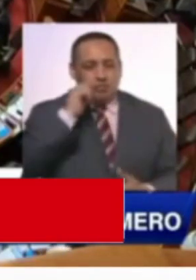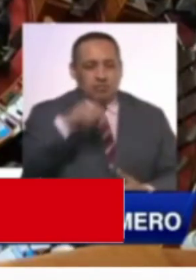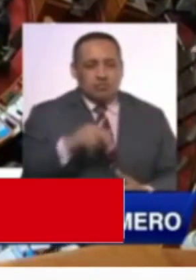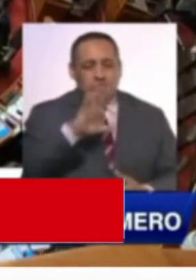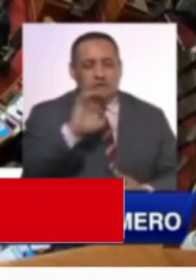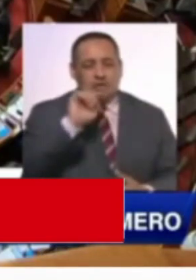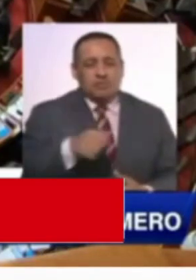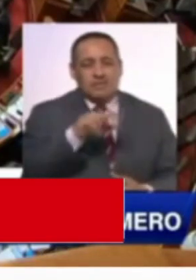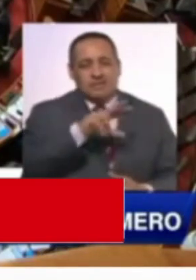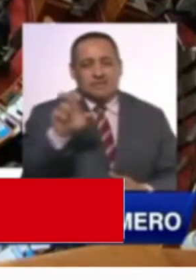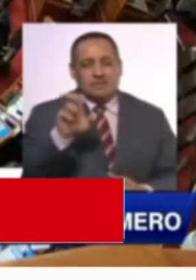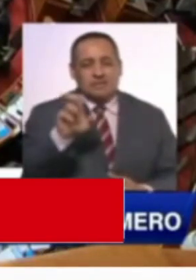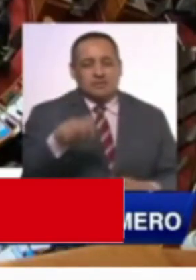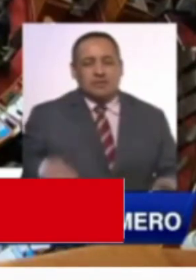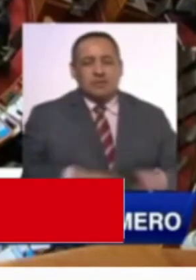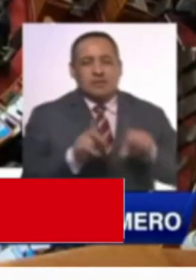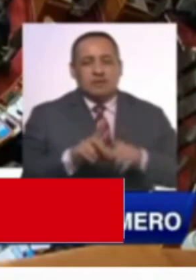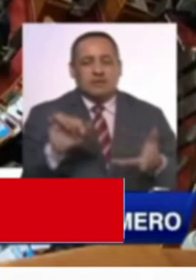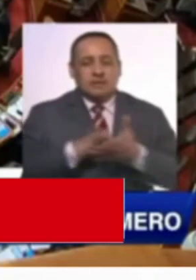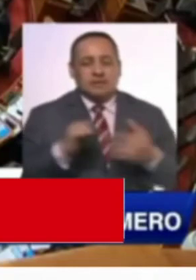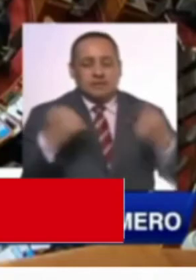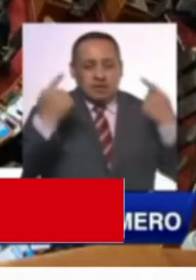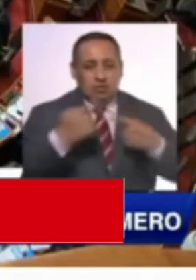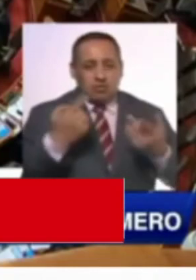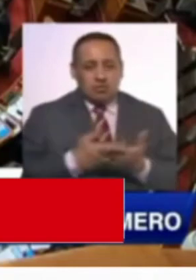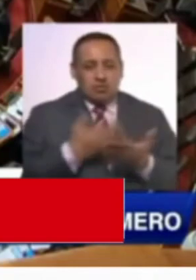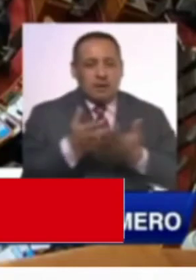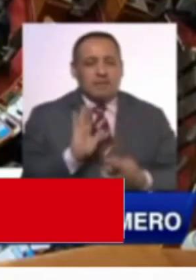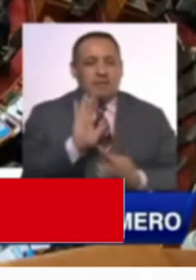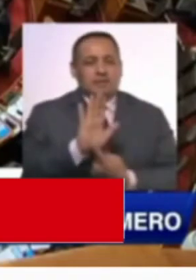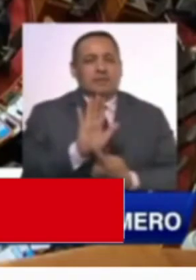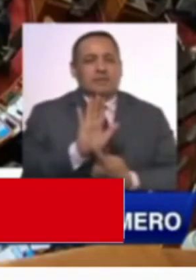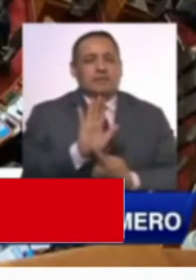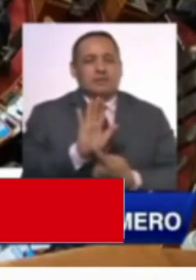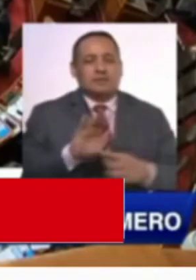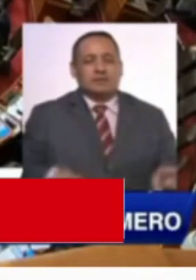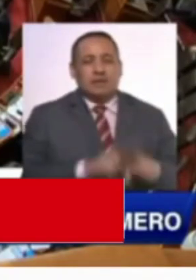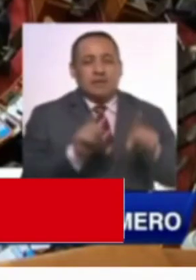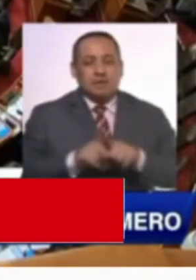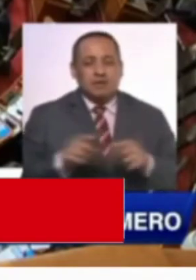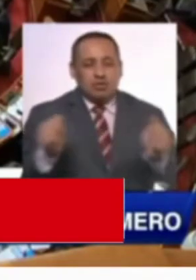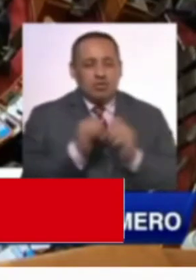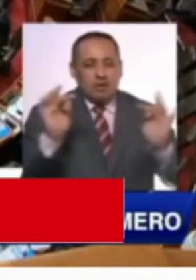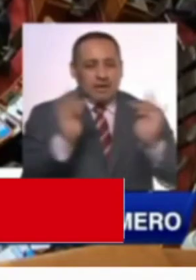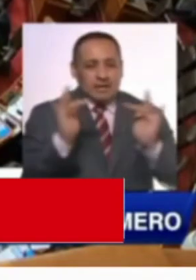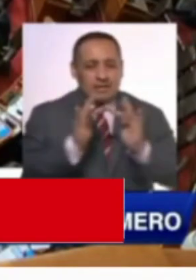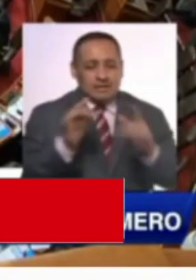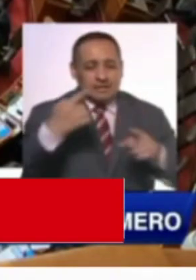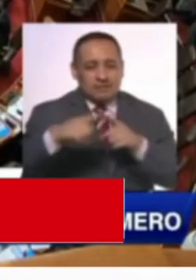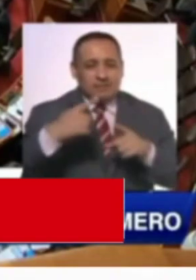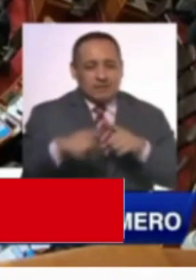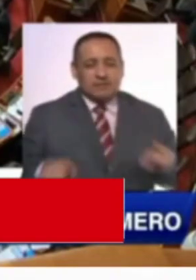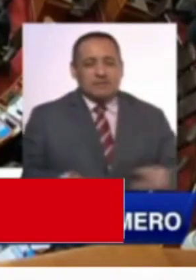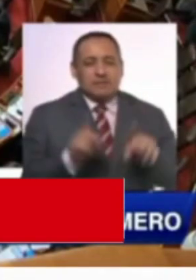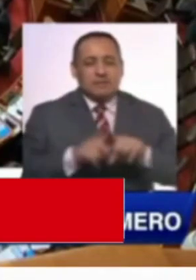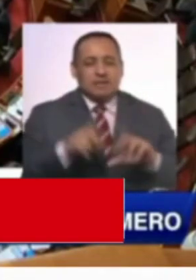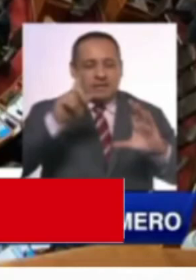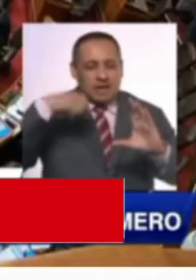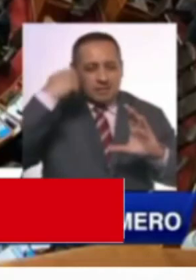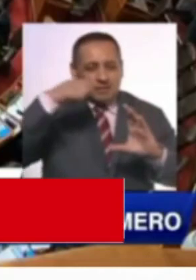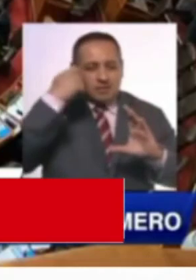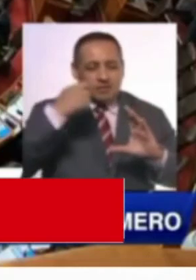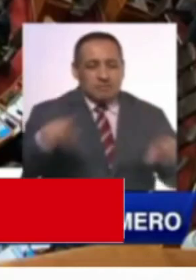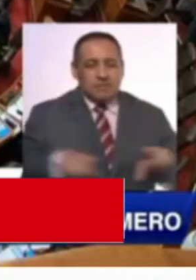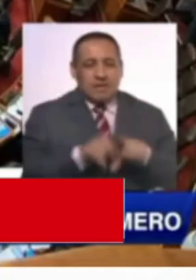cinco mil trescientos setenta y uno han estado debidamente sustentadas con enlaces de publicaciones y grabaciones